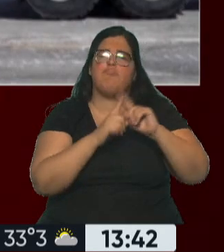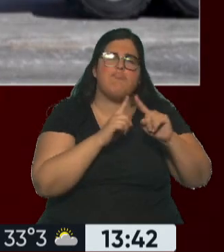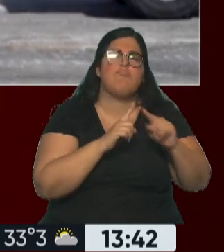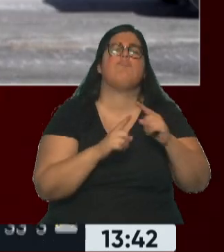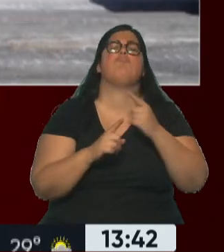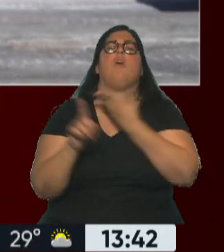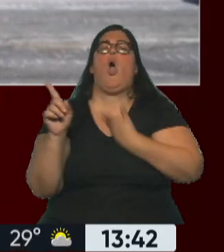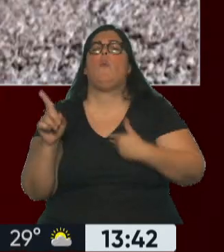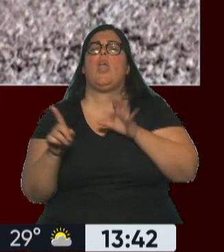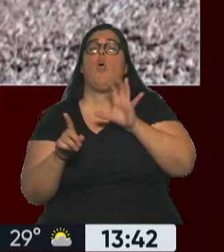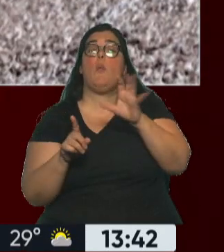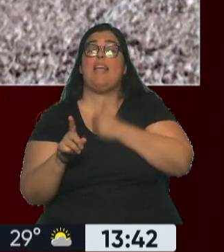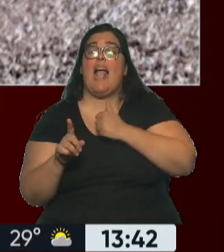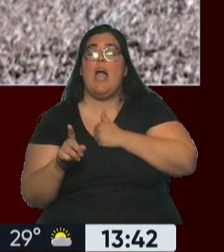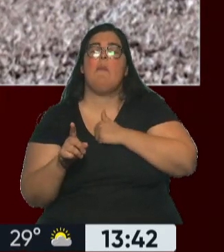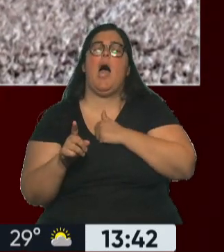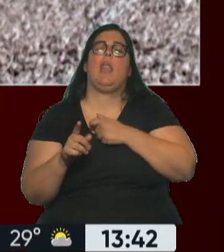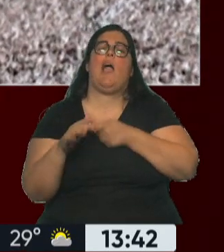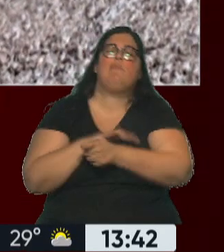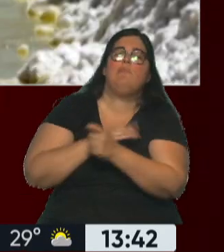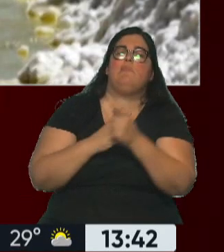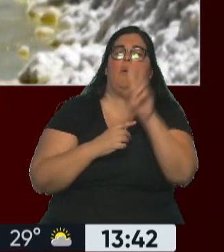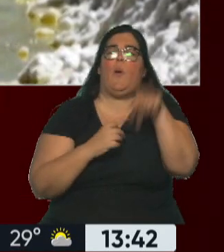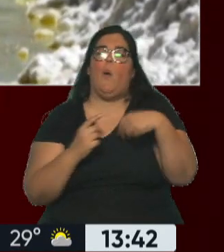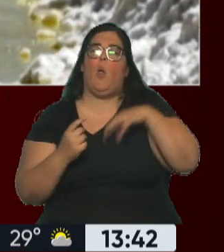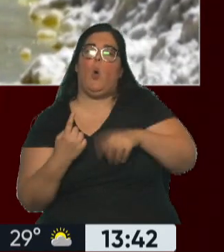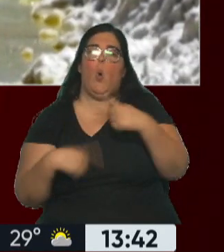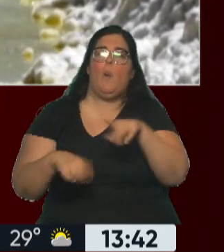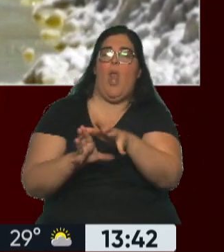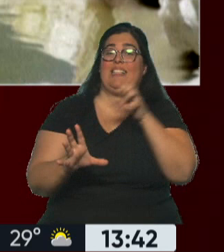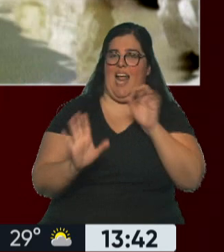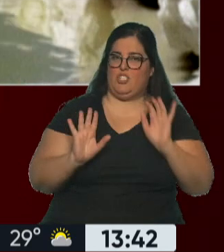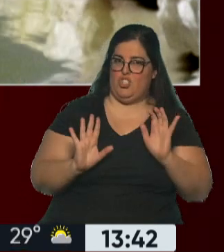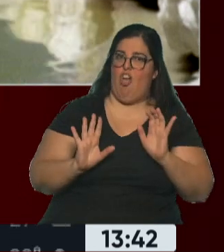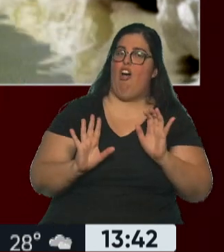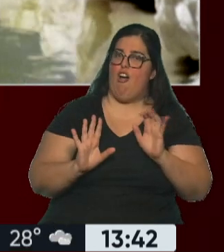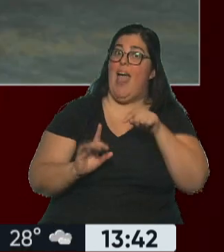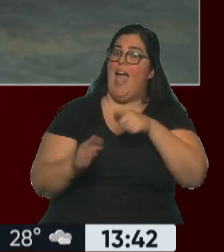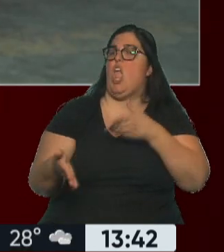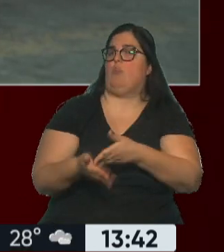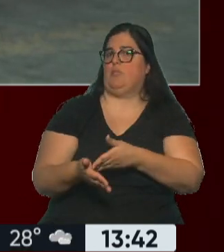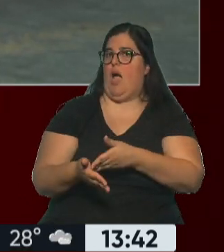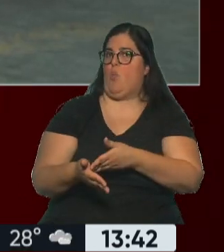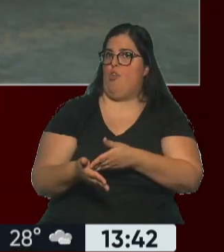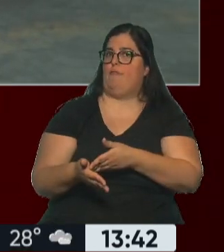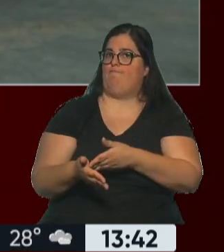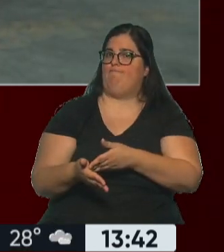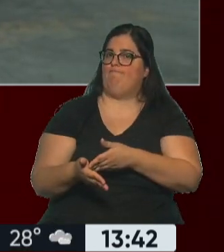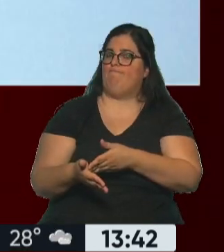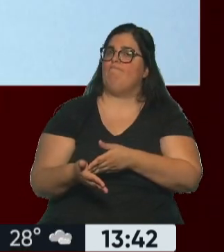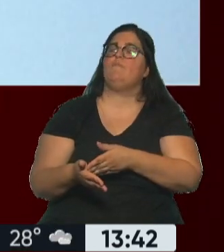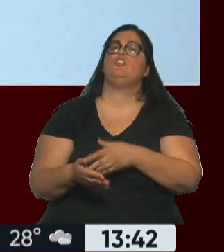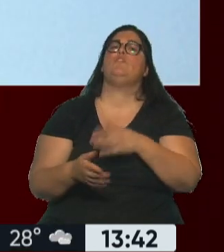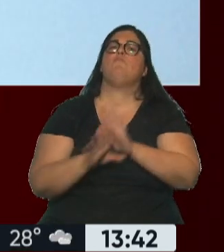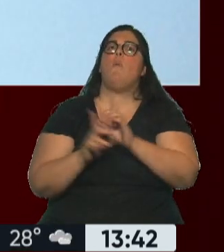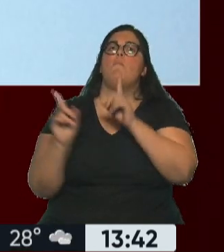que se beneficia de una manera non santa de buena parte de esa extracción. Y entonces ahí hay también un obstáculo. Por lo tanto, es una suma